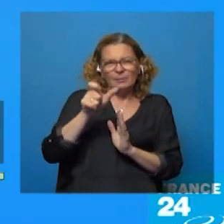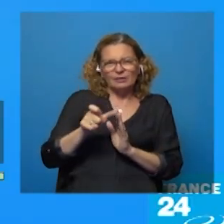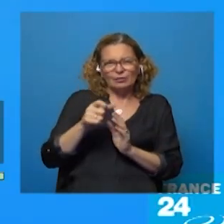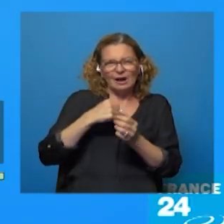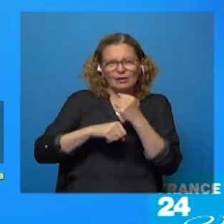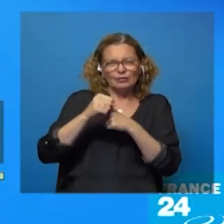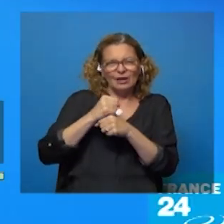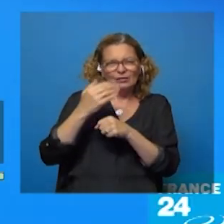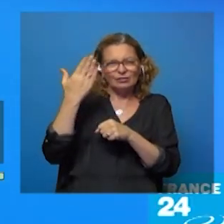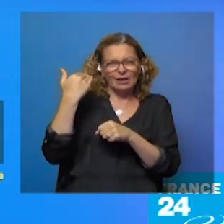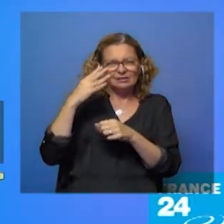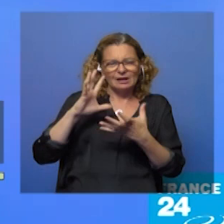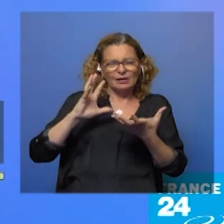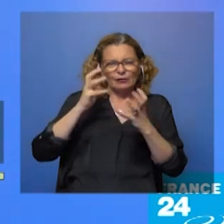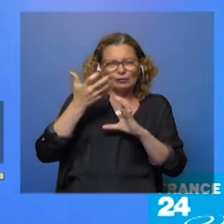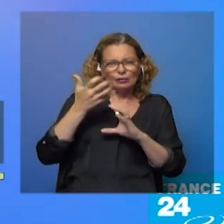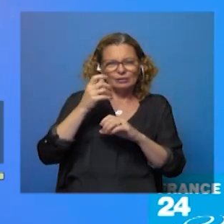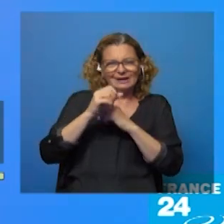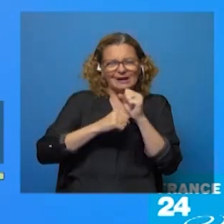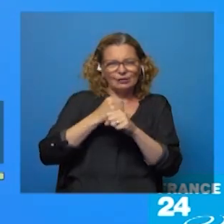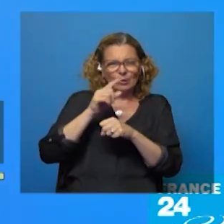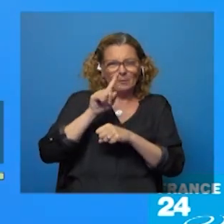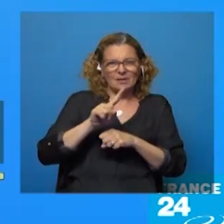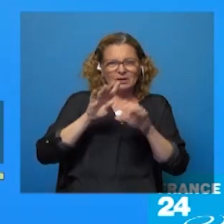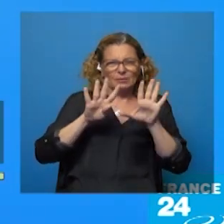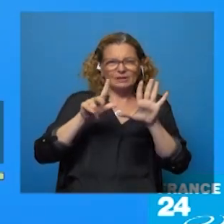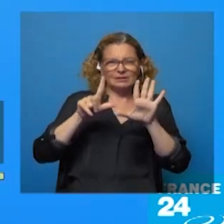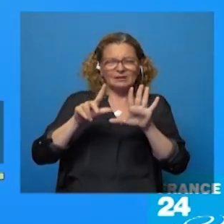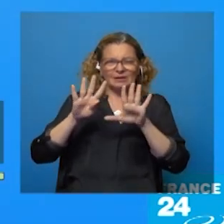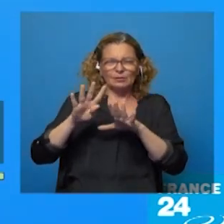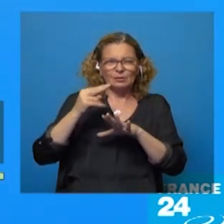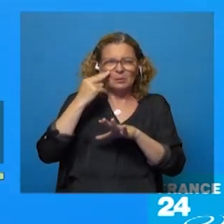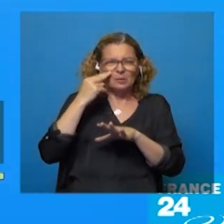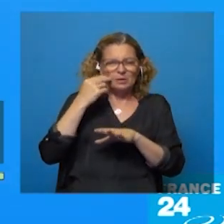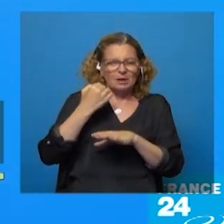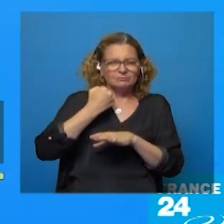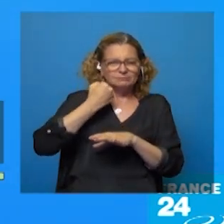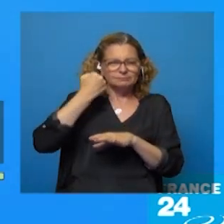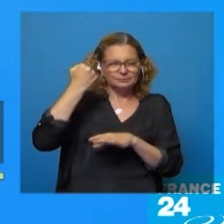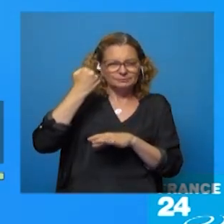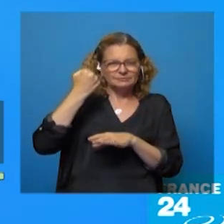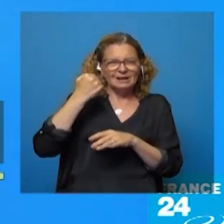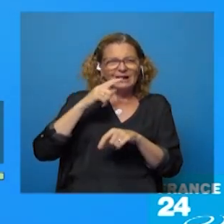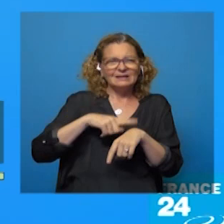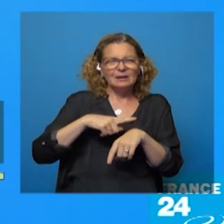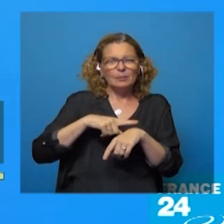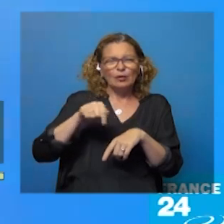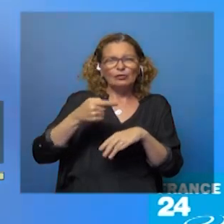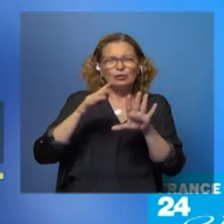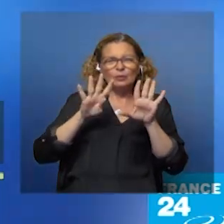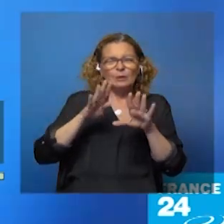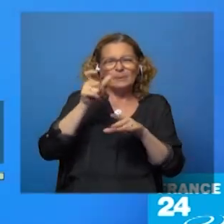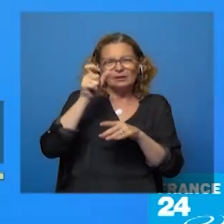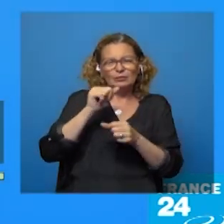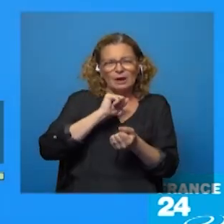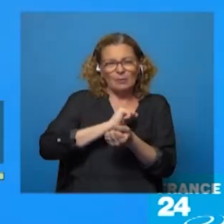décadas transcurridas desde la revolución islámica de 1979 y se castiga con pena de muerte al tiempo que nueve presos han